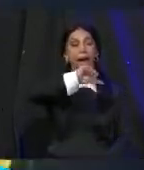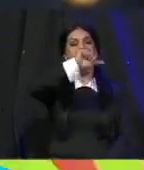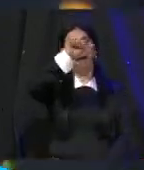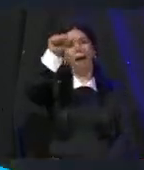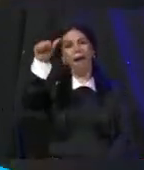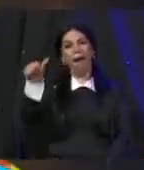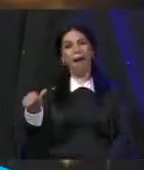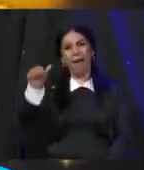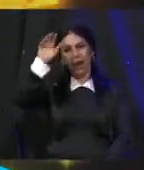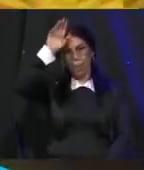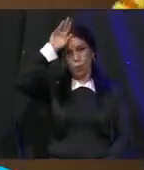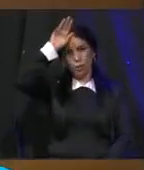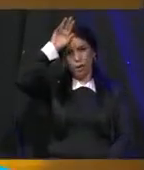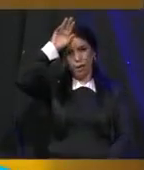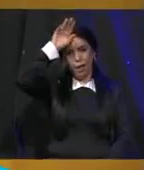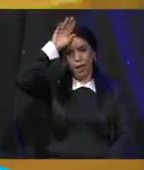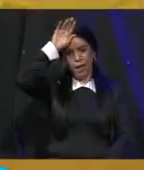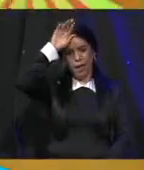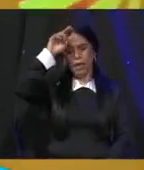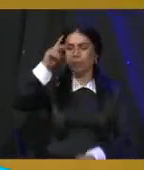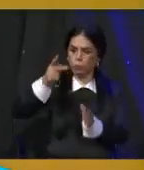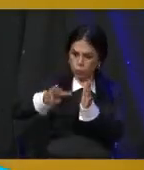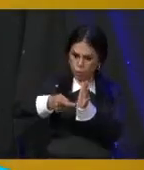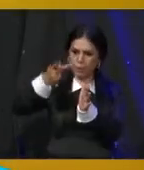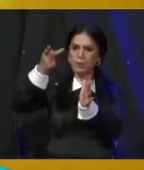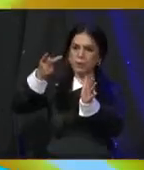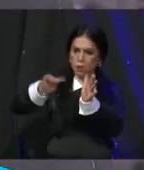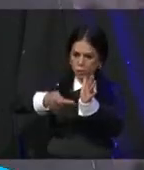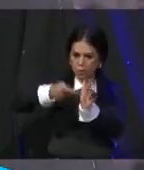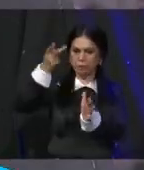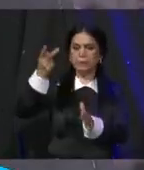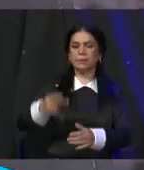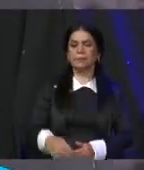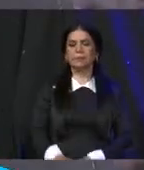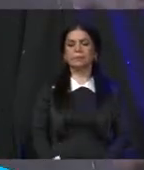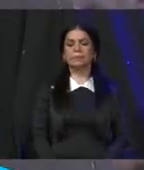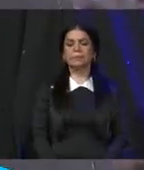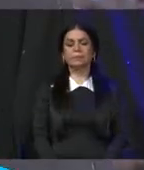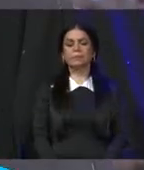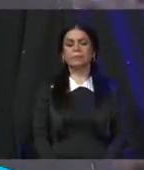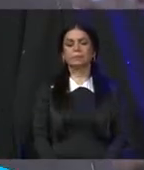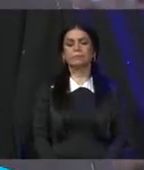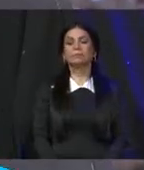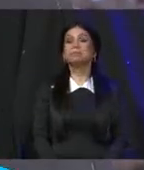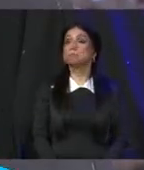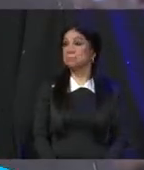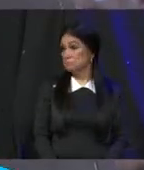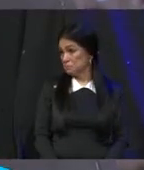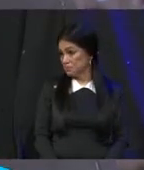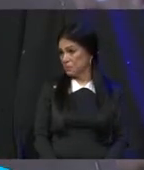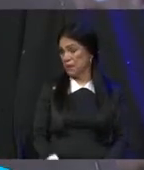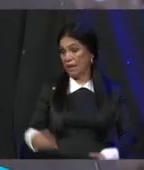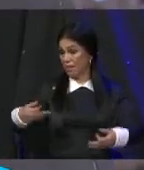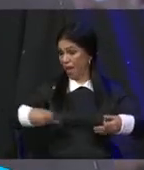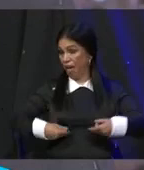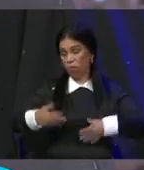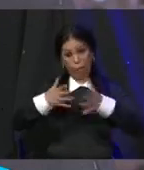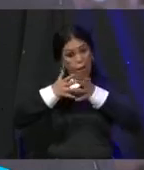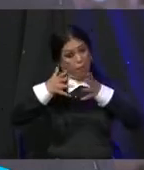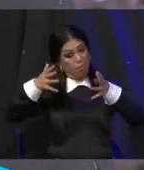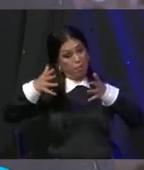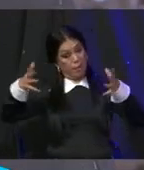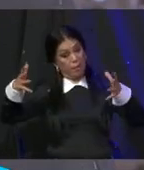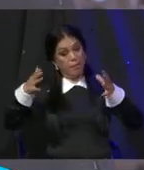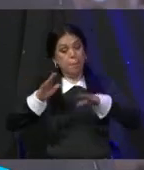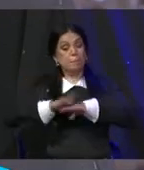nos aventamos la Arena Monterrey. Ya llevo dos arenas, llevo cinco auditorios... nacionales. Qué locura. Entonces ahí vamos. Y luego,